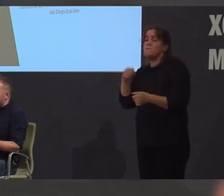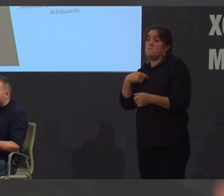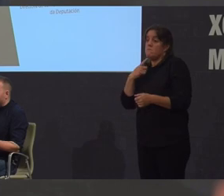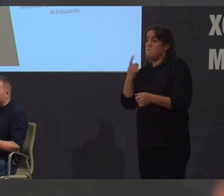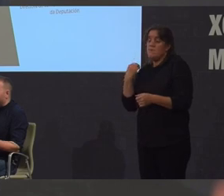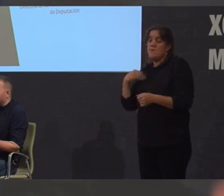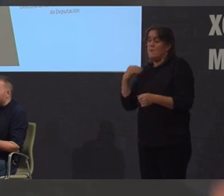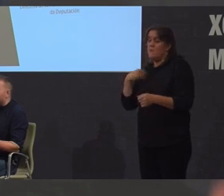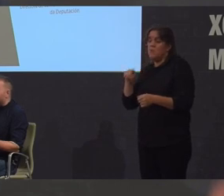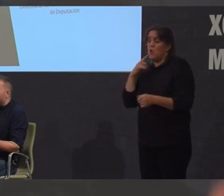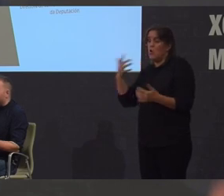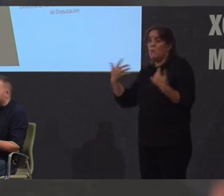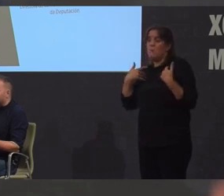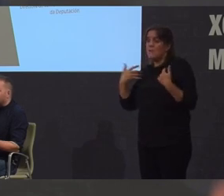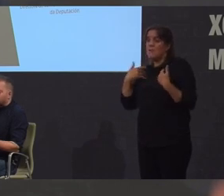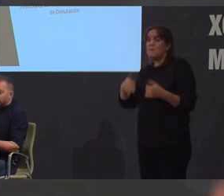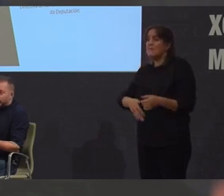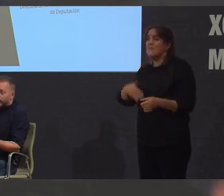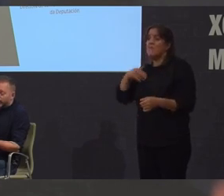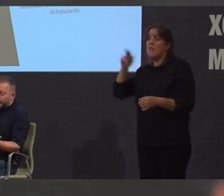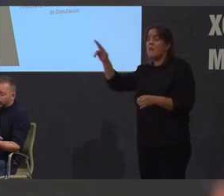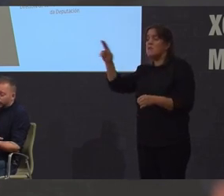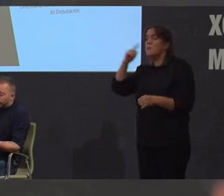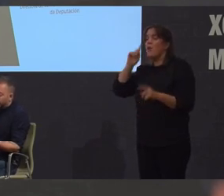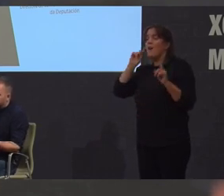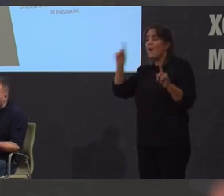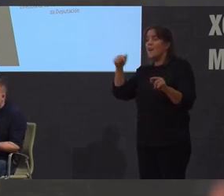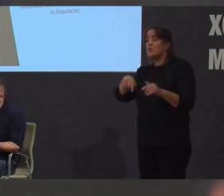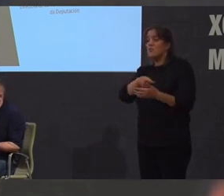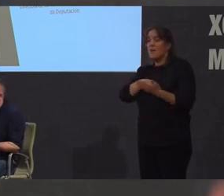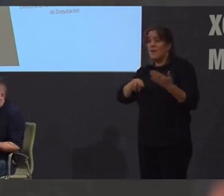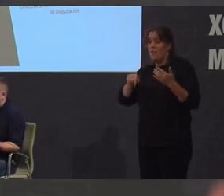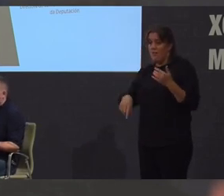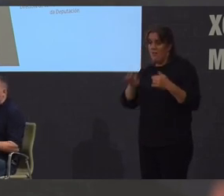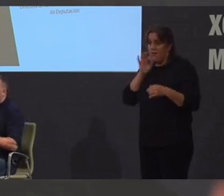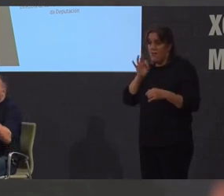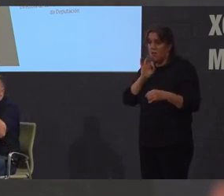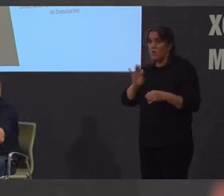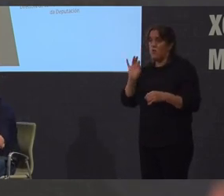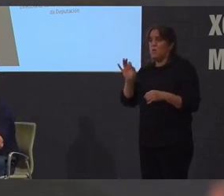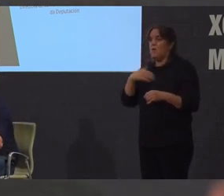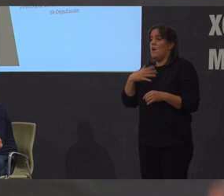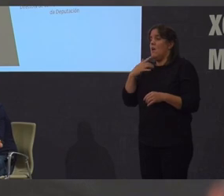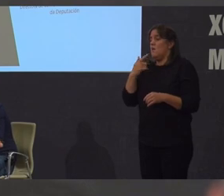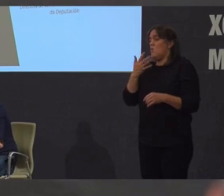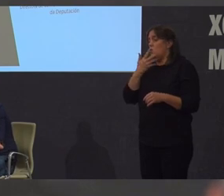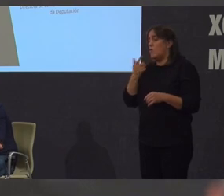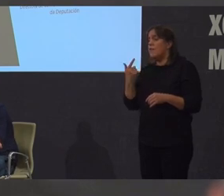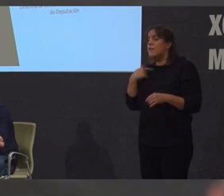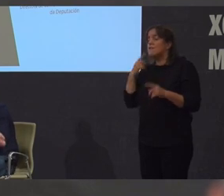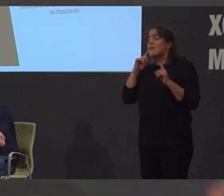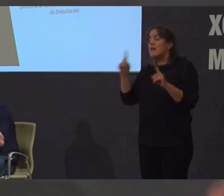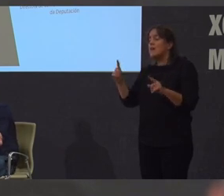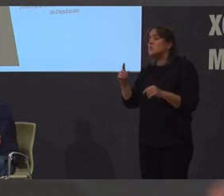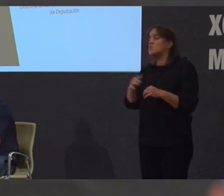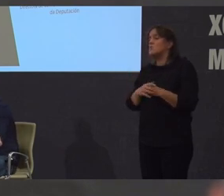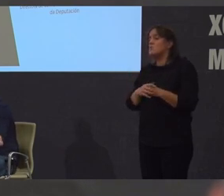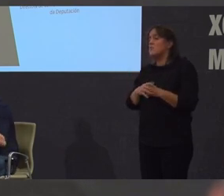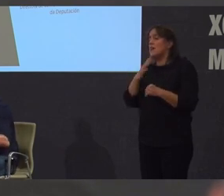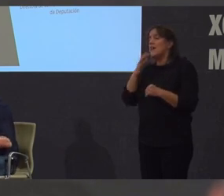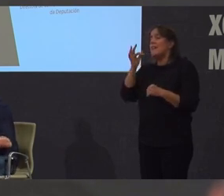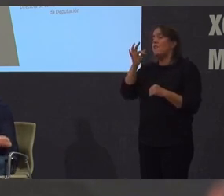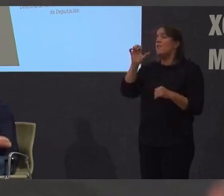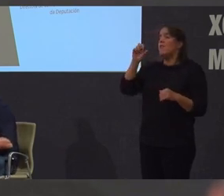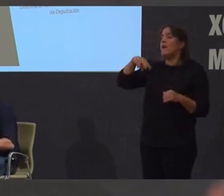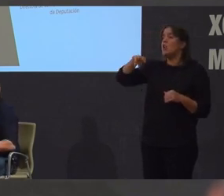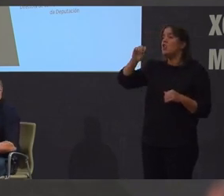franquismo. En el caso gallego, como bien os decía, que seguro conoceréis muy bien, el caso paradigmático es el de Fenosa,